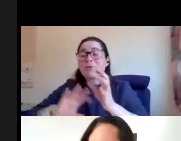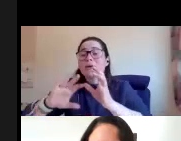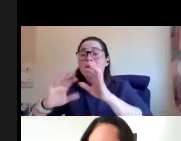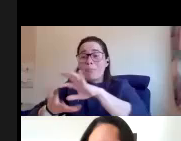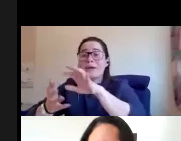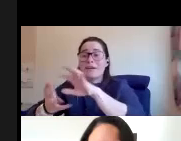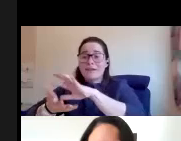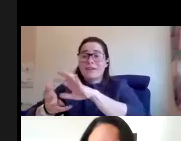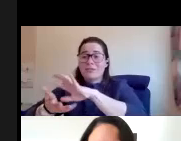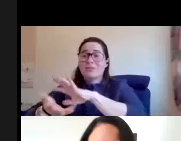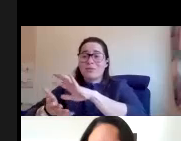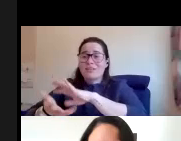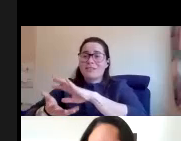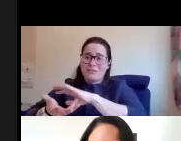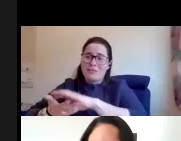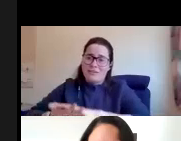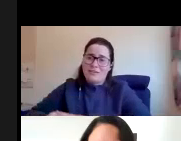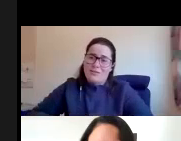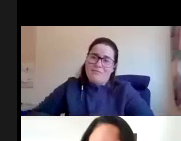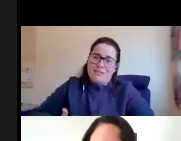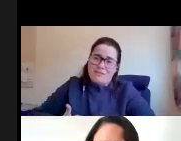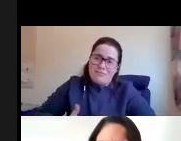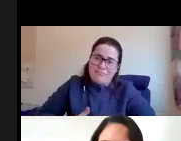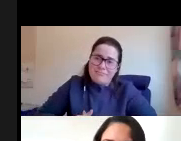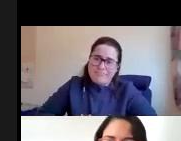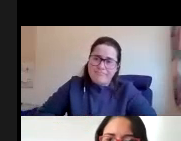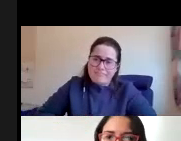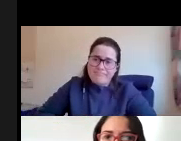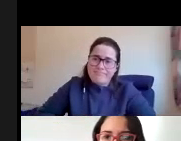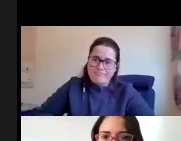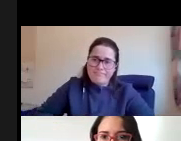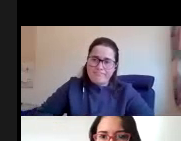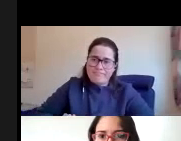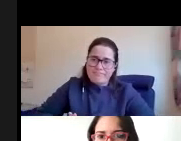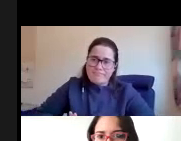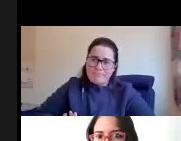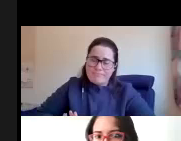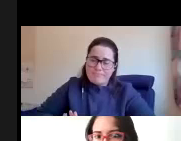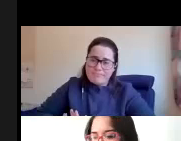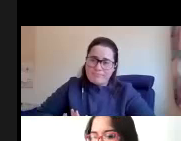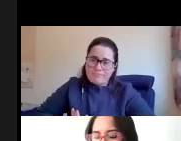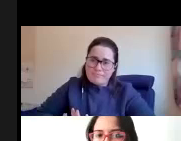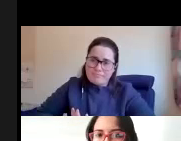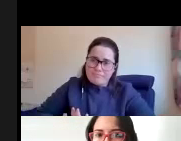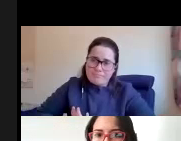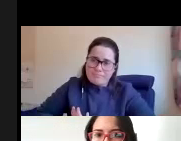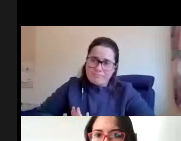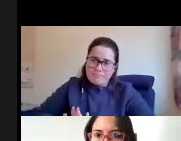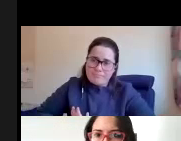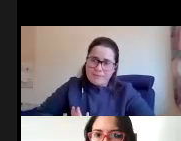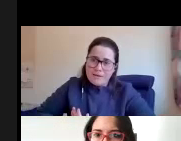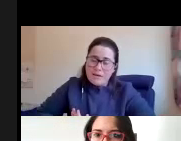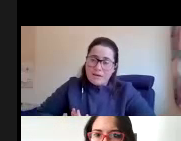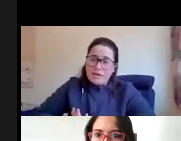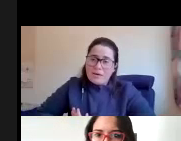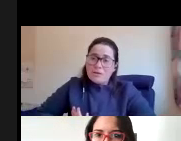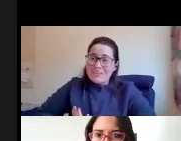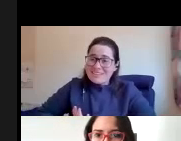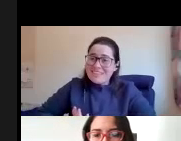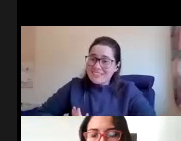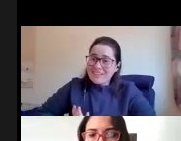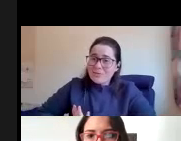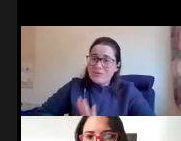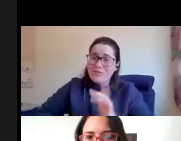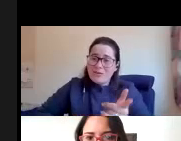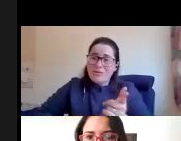para poder romper estos bloques de retroalimentación. ¿Y qué estrategias se usan para hacer eso? Cuando